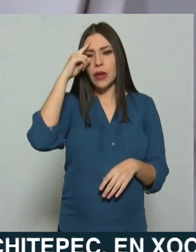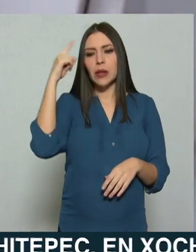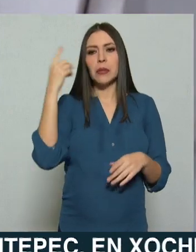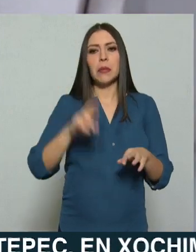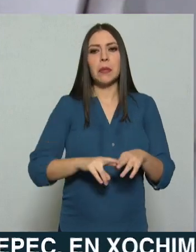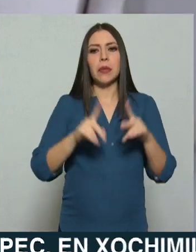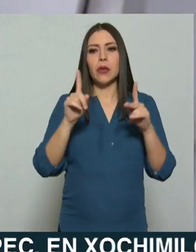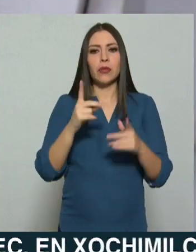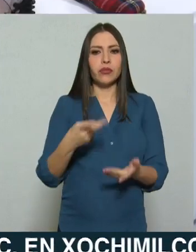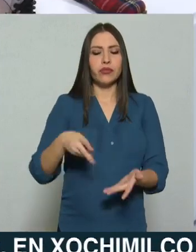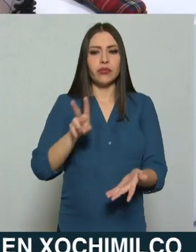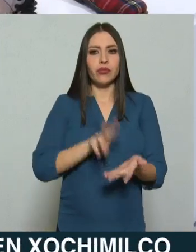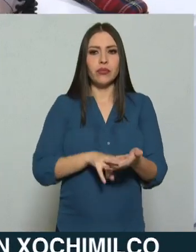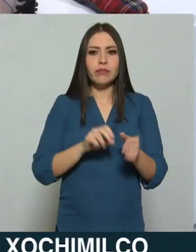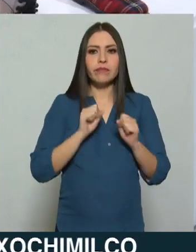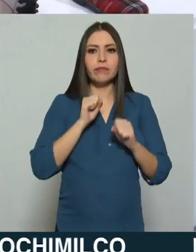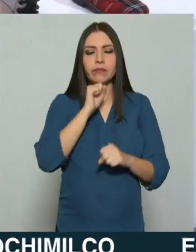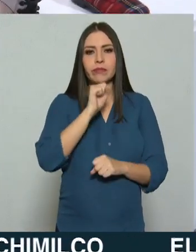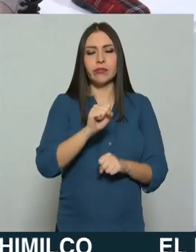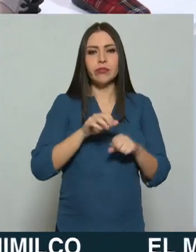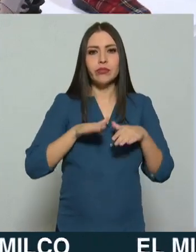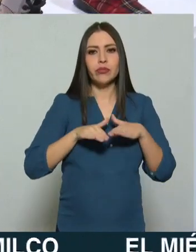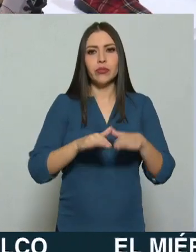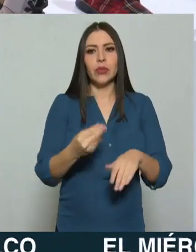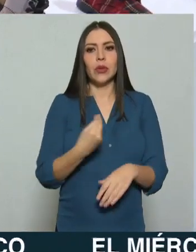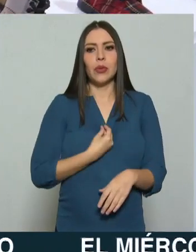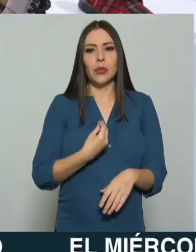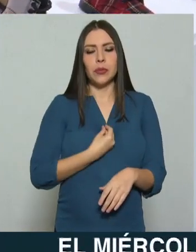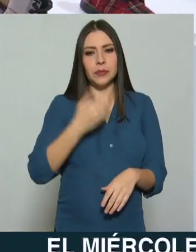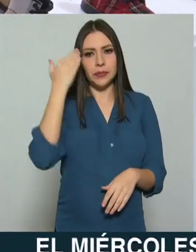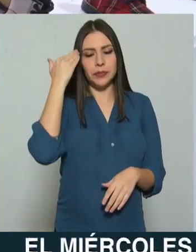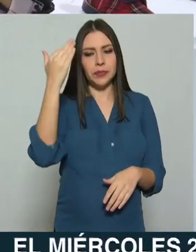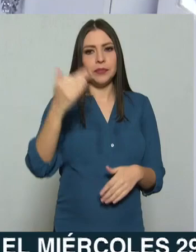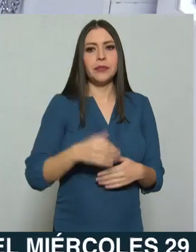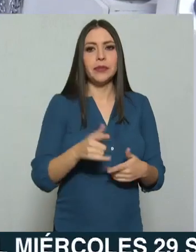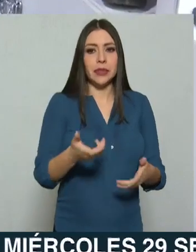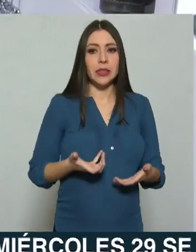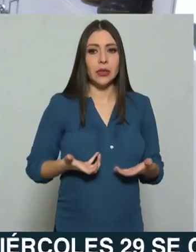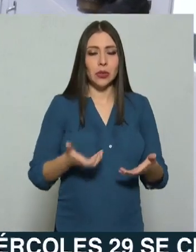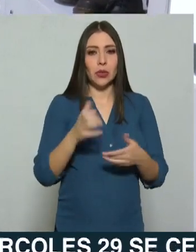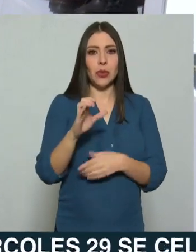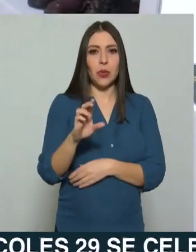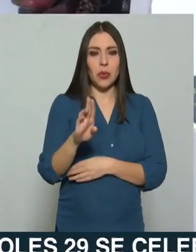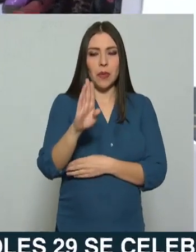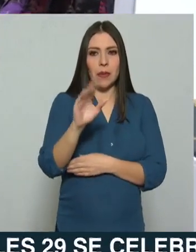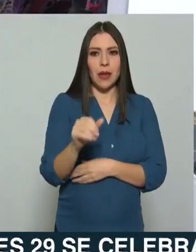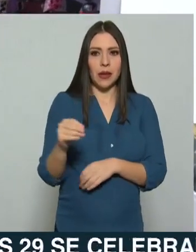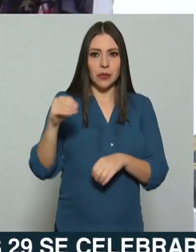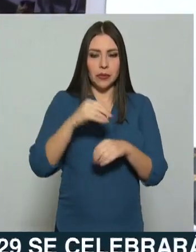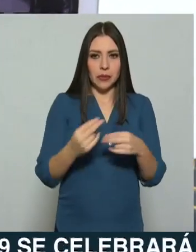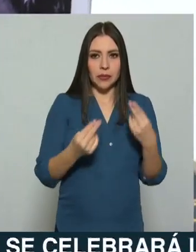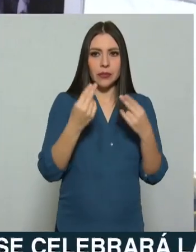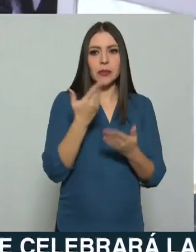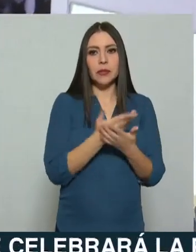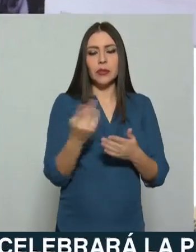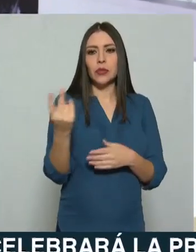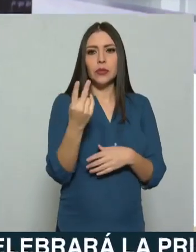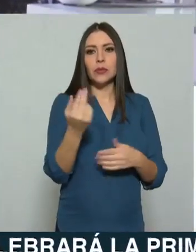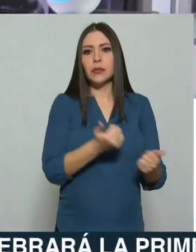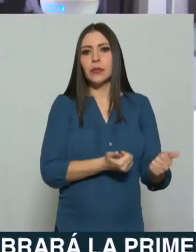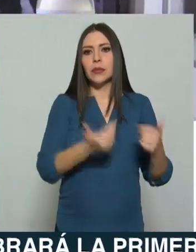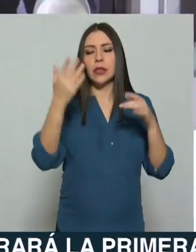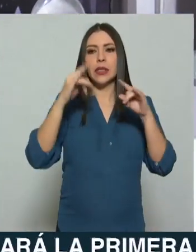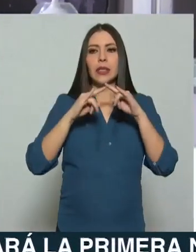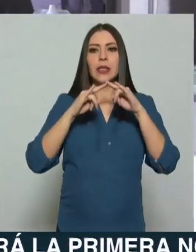y reforzados. Además del establecimiento en República de Cuba, Víctor y María Teresa llevan su calzado al